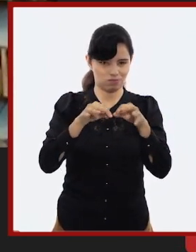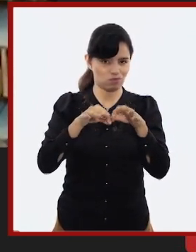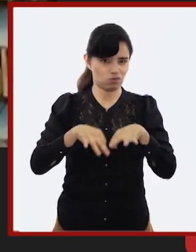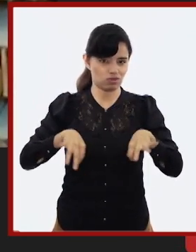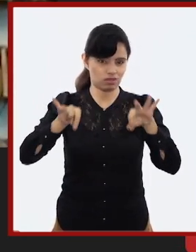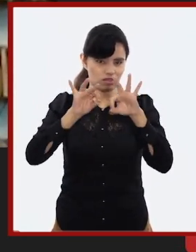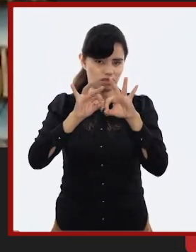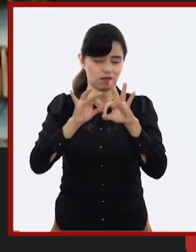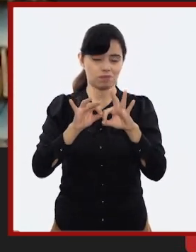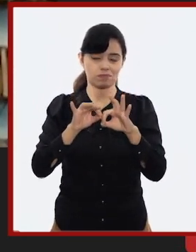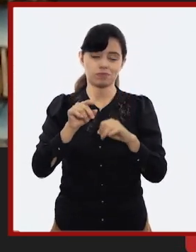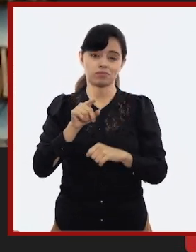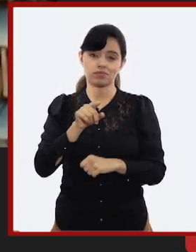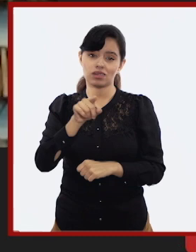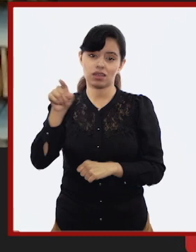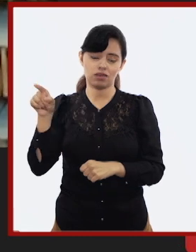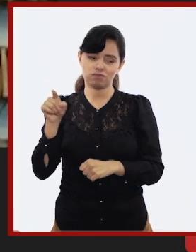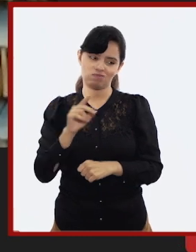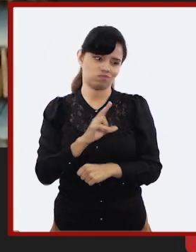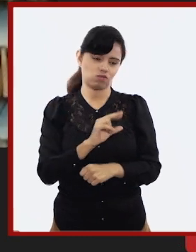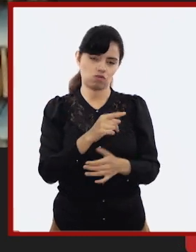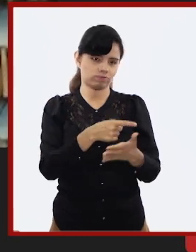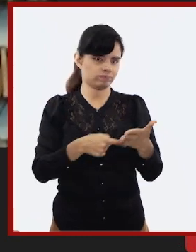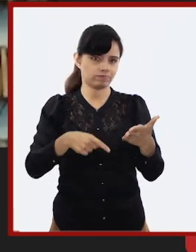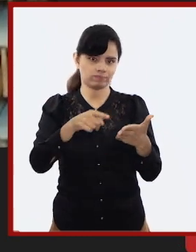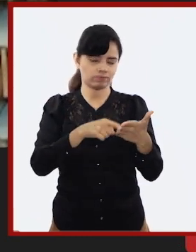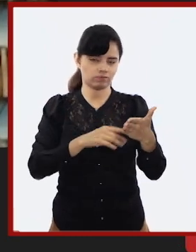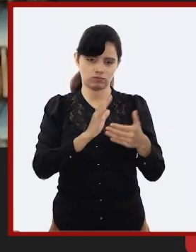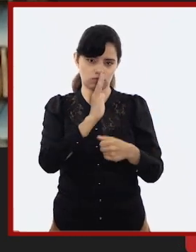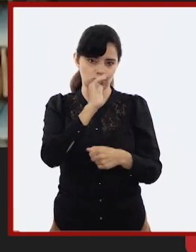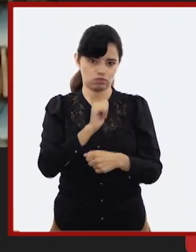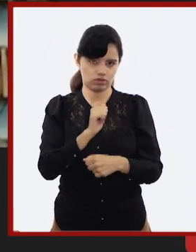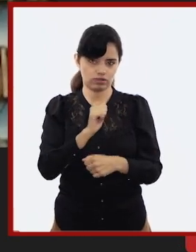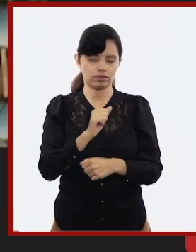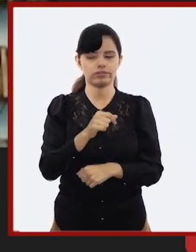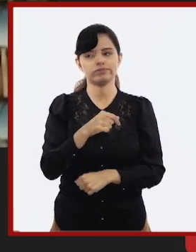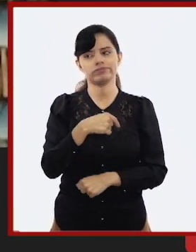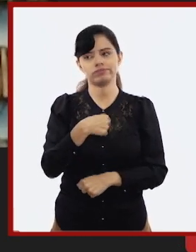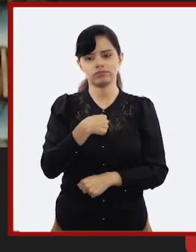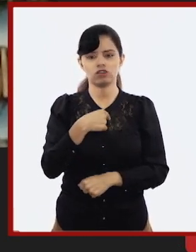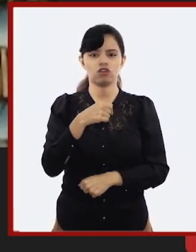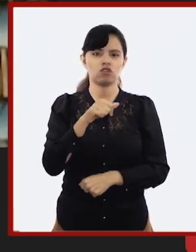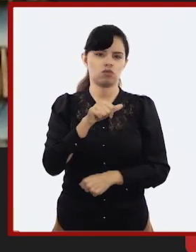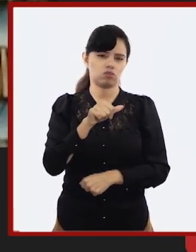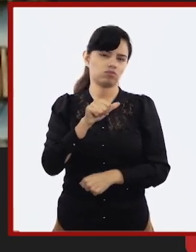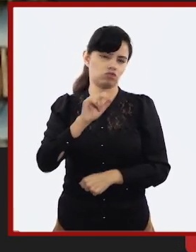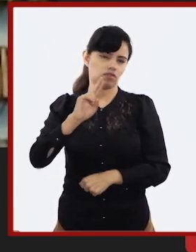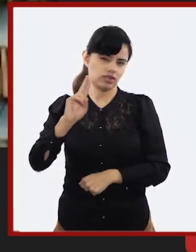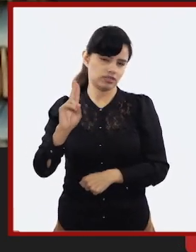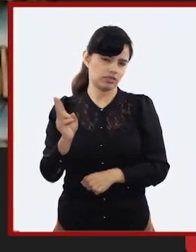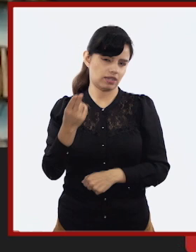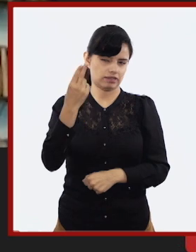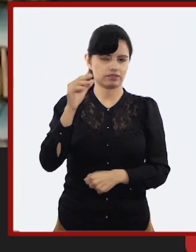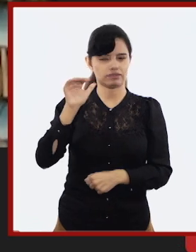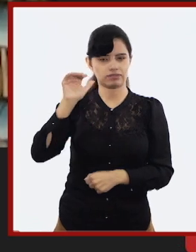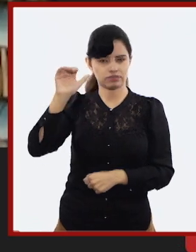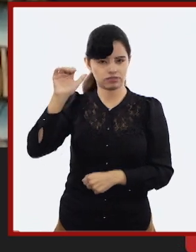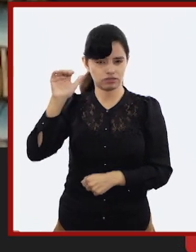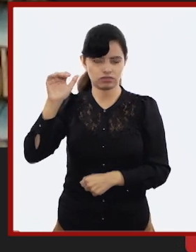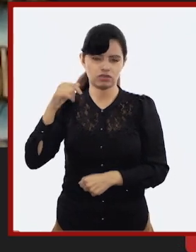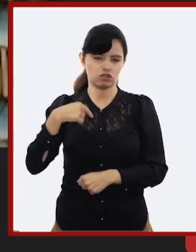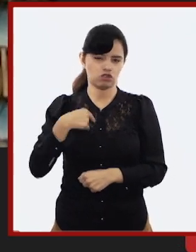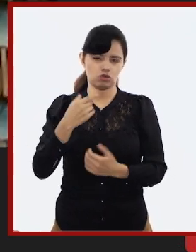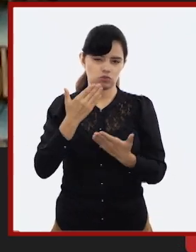nos negaron esta oportunidad, esta posibilidad, pues entonces recurrí a mi alma mater. Yo soy,